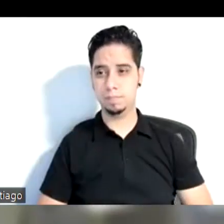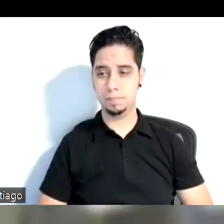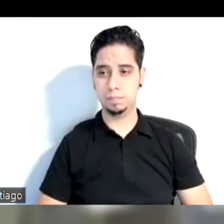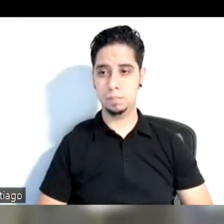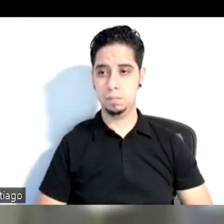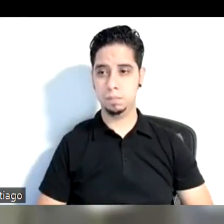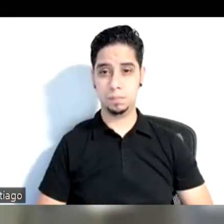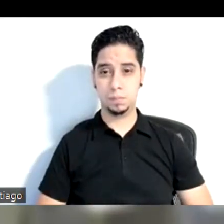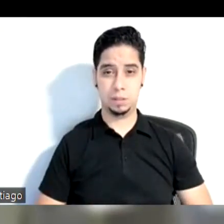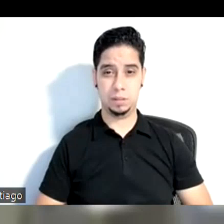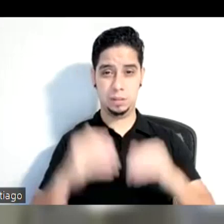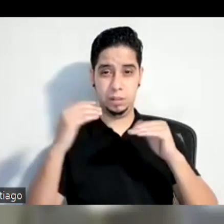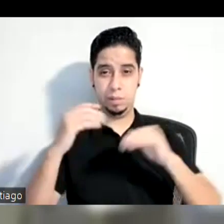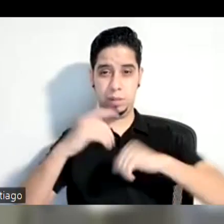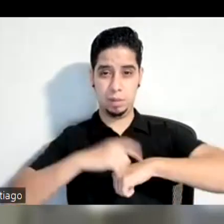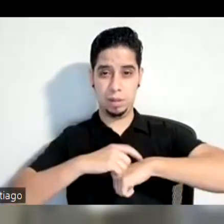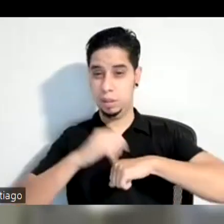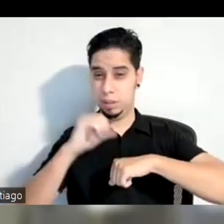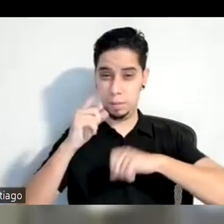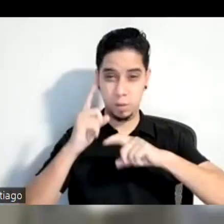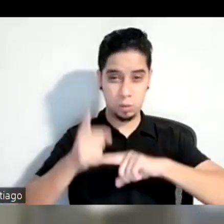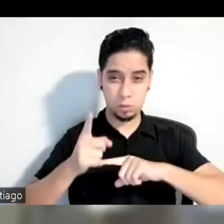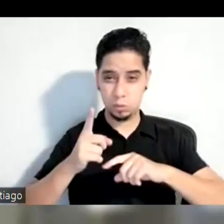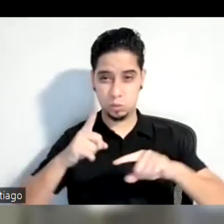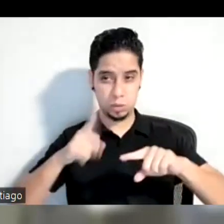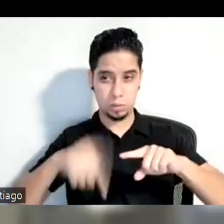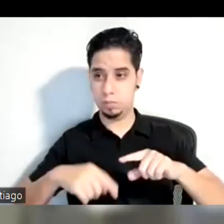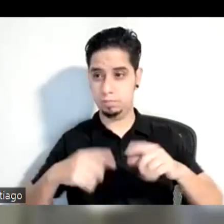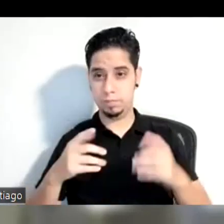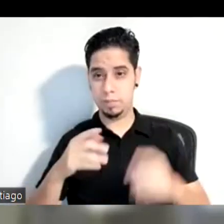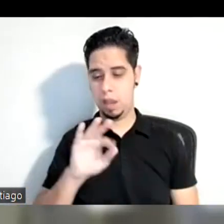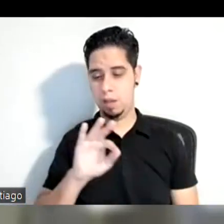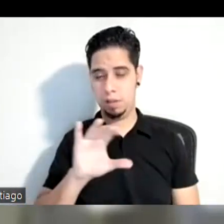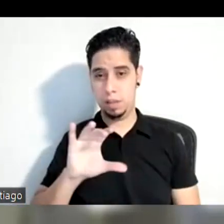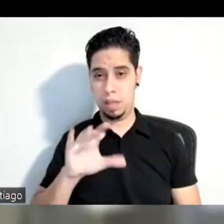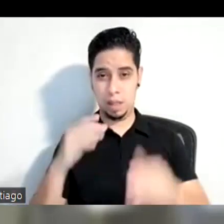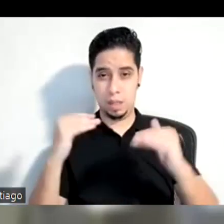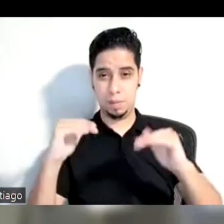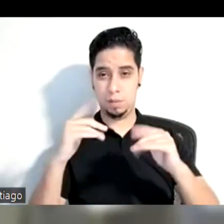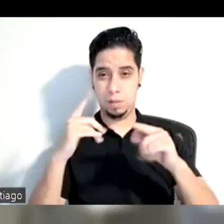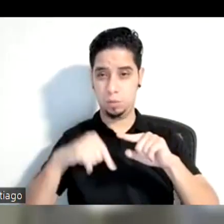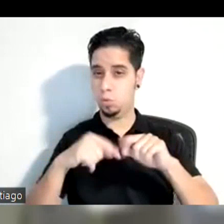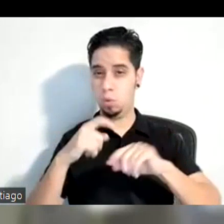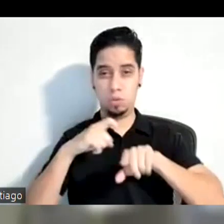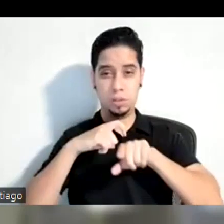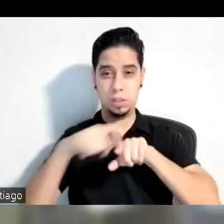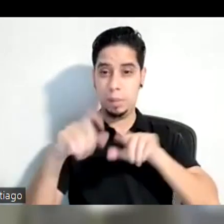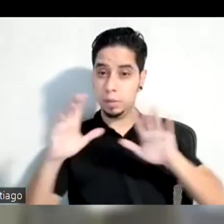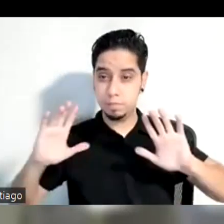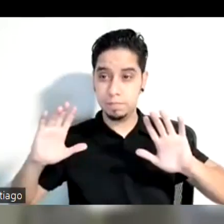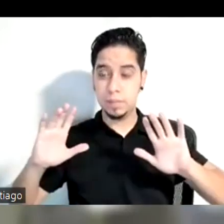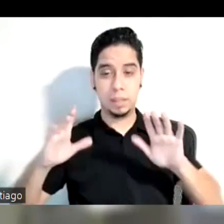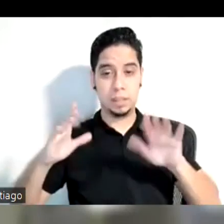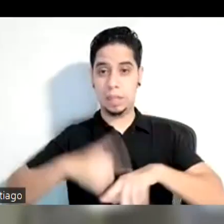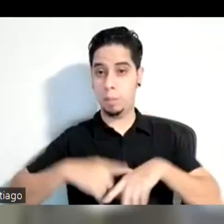tiempo de la llamada. O sea, tiene que en 10 minutos. No. No se le, la FCC no permite que se le ponga limitación. Tú llamas, lo que tengas que llamar y el tiempo que